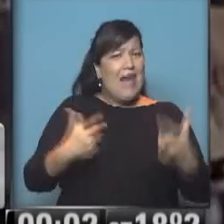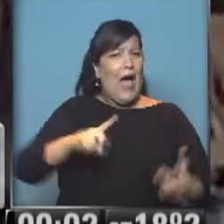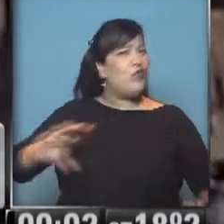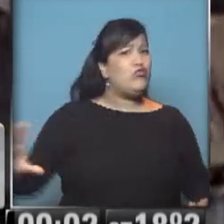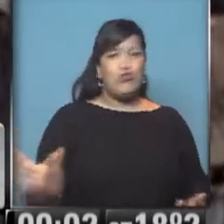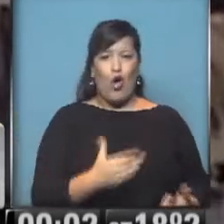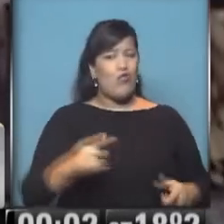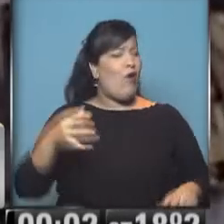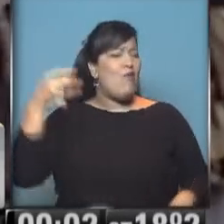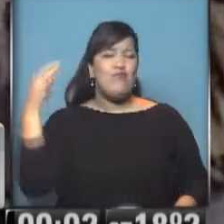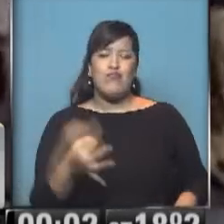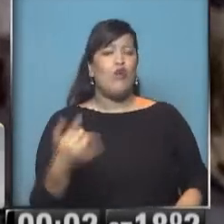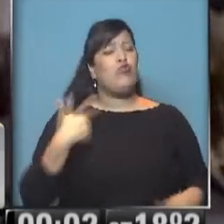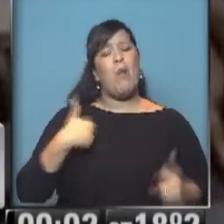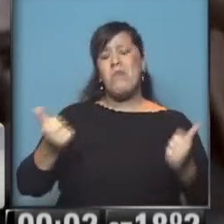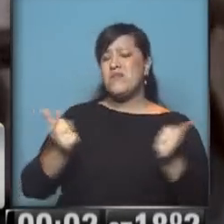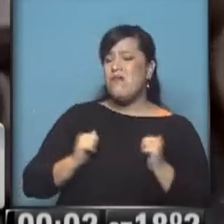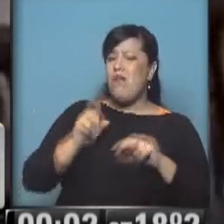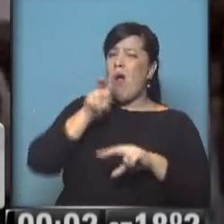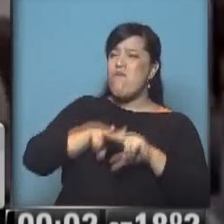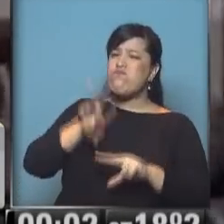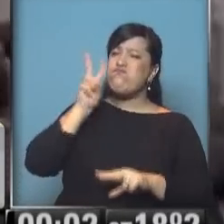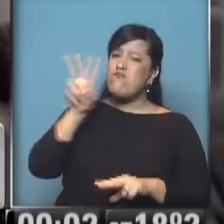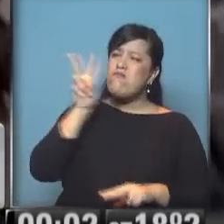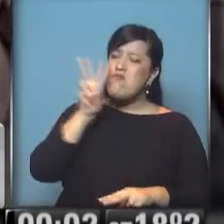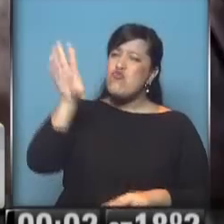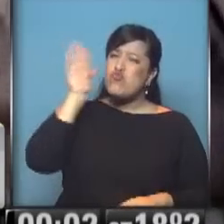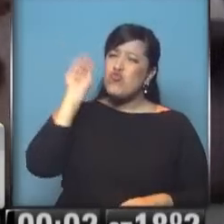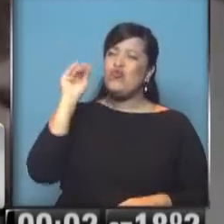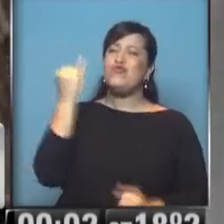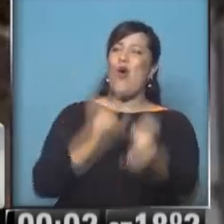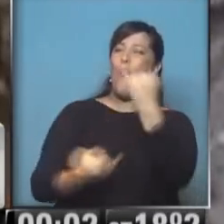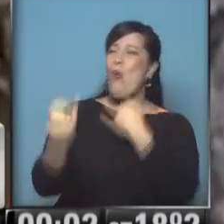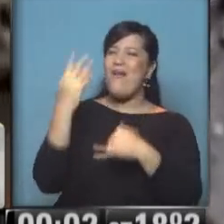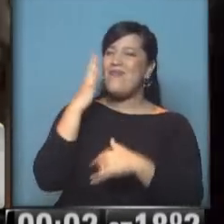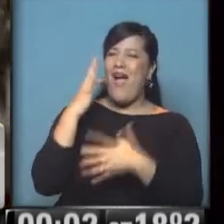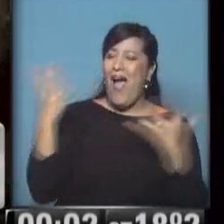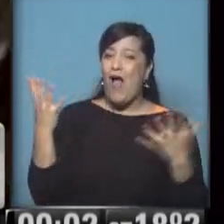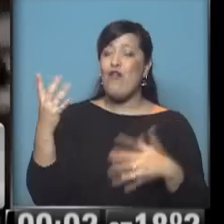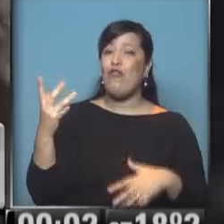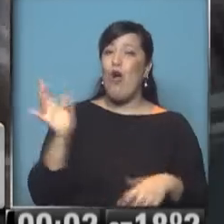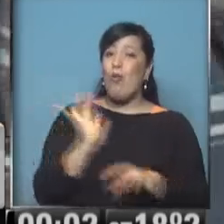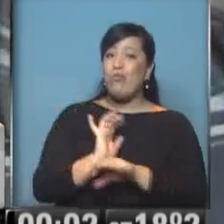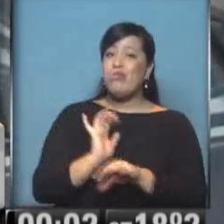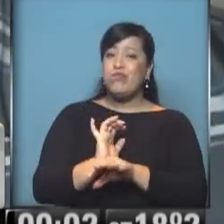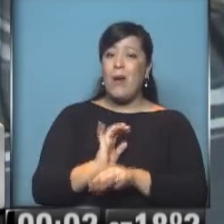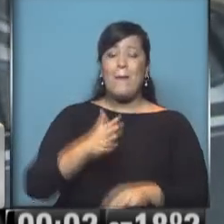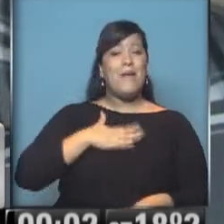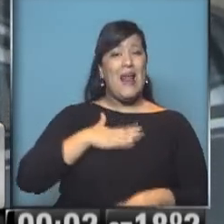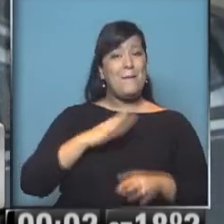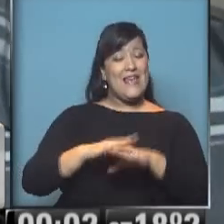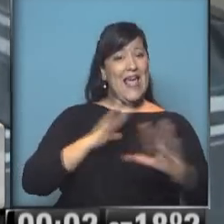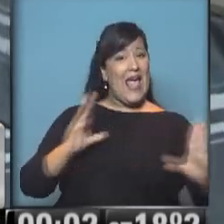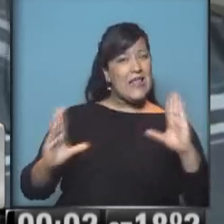Era alucinante, yo me sentaba ahí a escucharlo, ¿viste? Cuando empezaba a contar alguna anécdota de algo, y era como, para mí fue una etapa